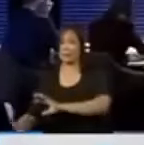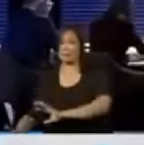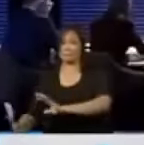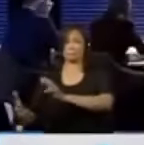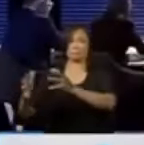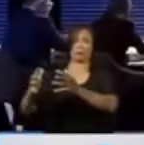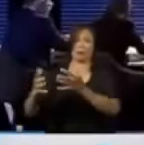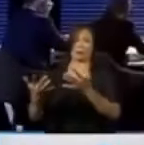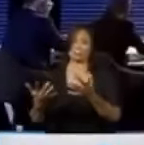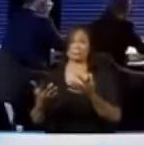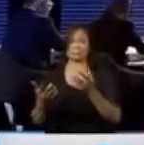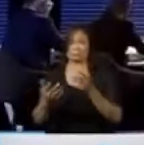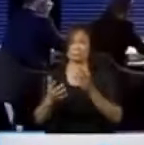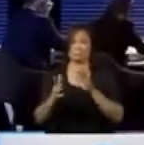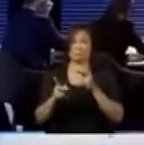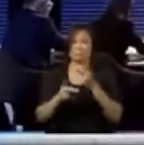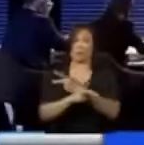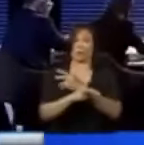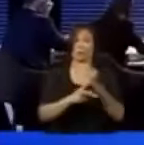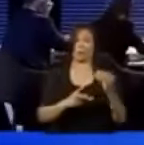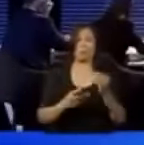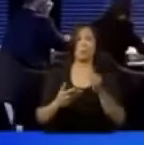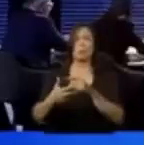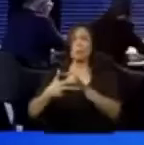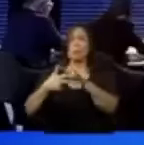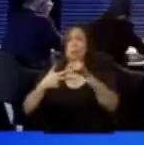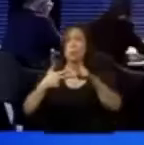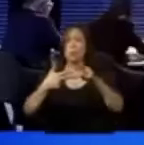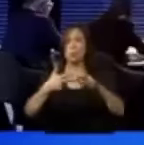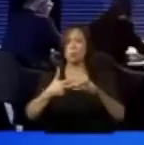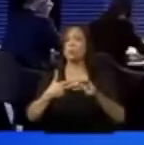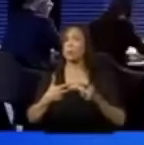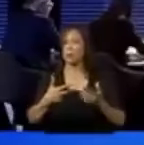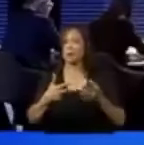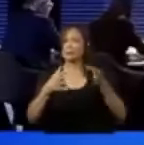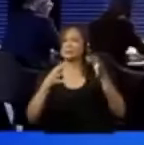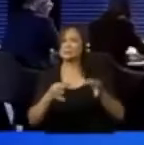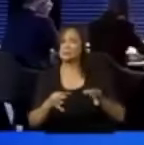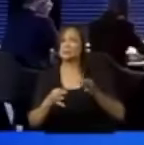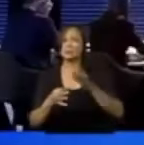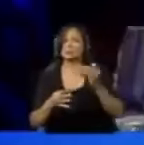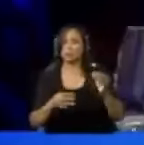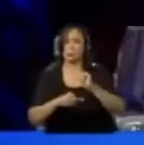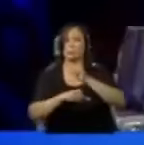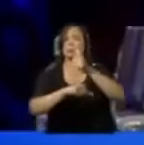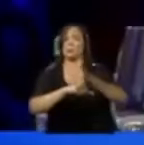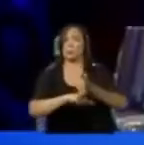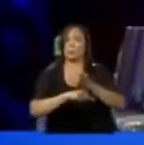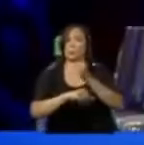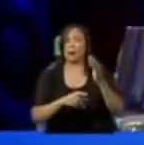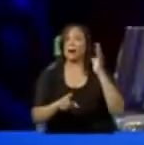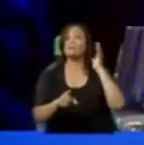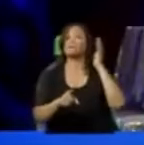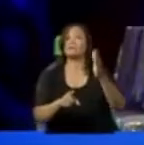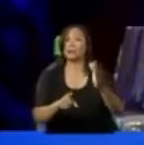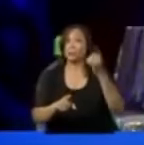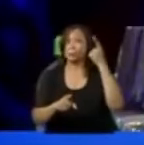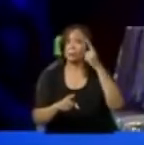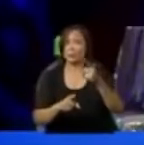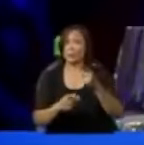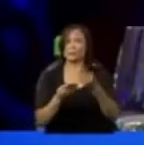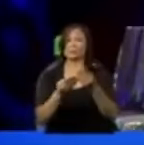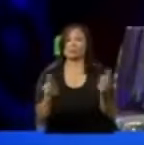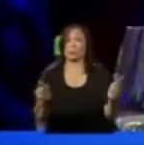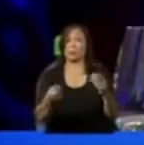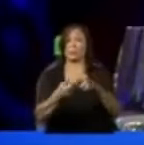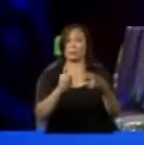nación. ¿Cuáles serían las tres principales medidas que implementarían a futuro para atender